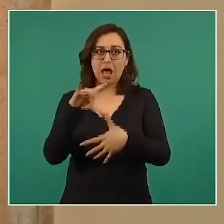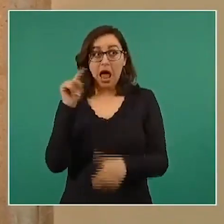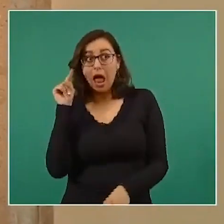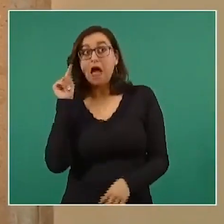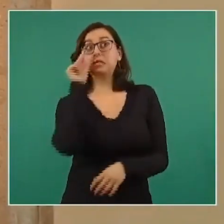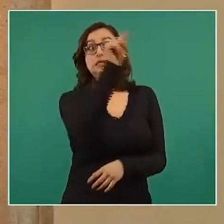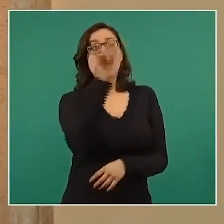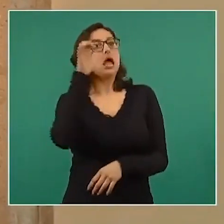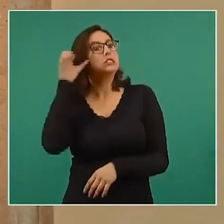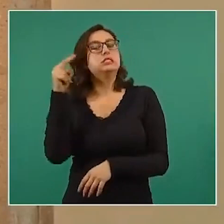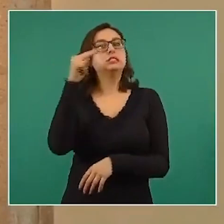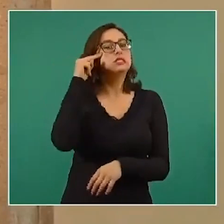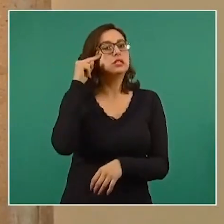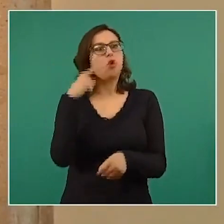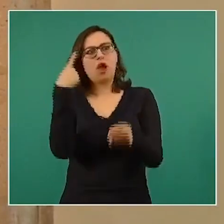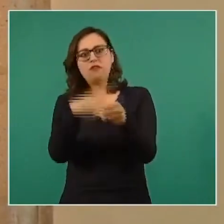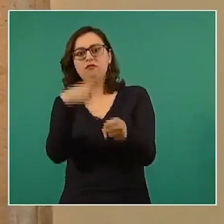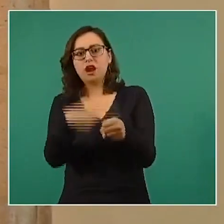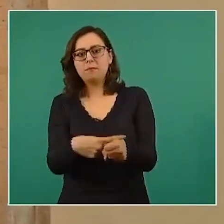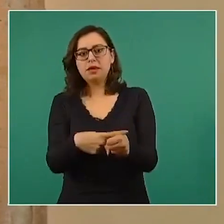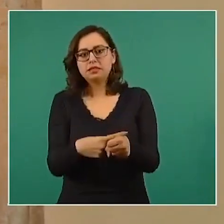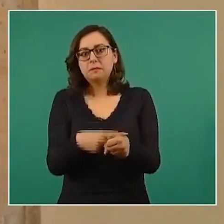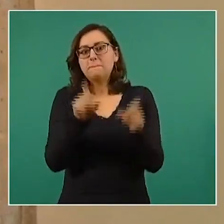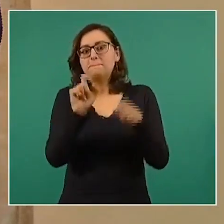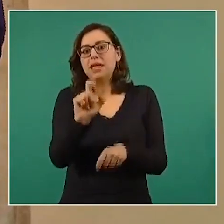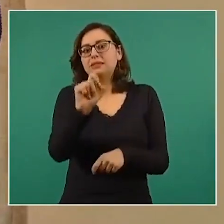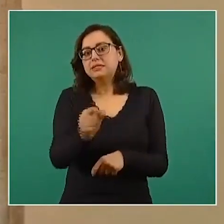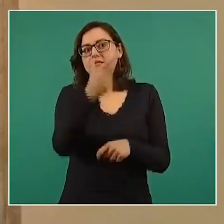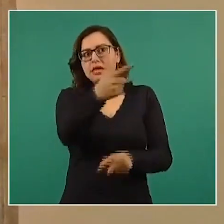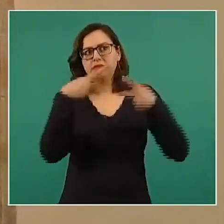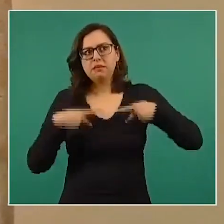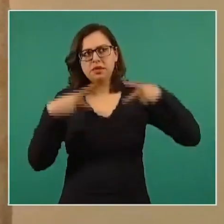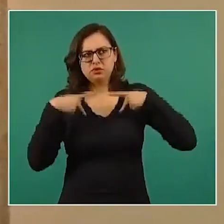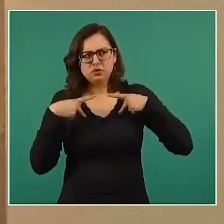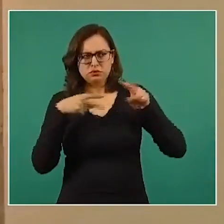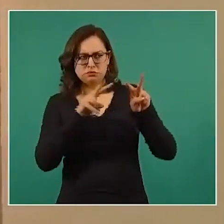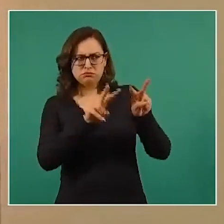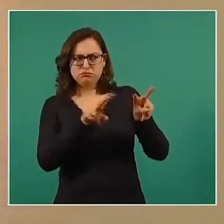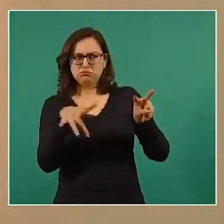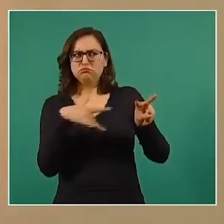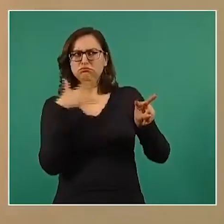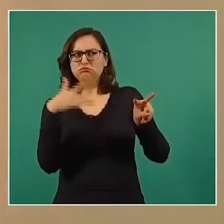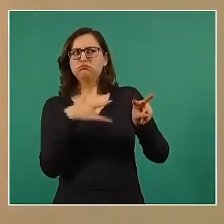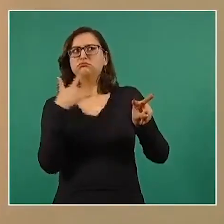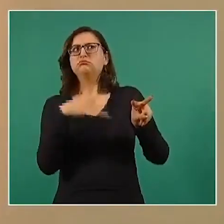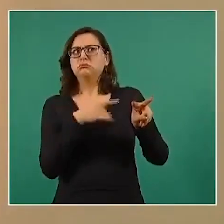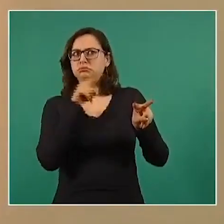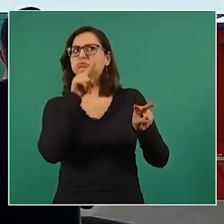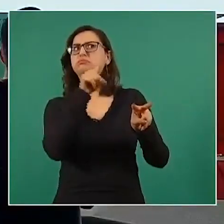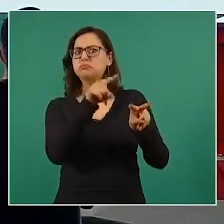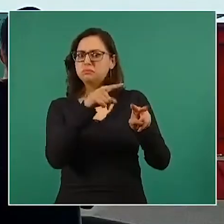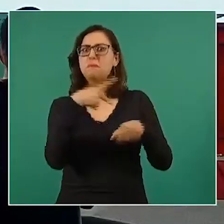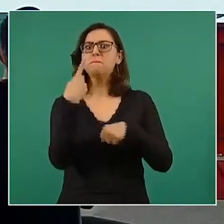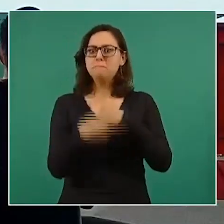China, con 27 casos de neumonía, nosotros anticipamos que esa sería la próxima pandemia. Y en términos de